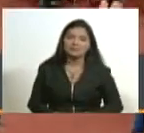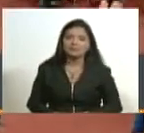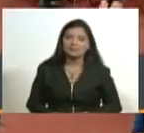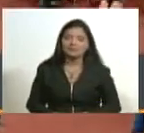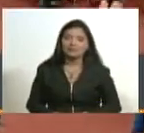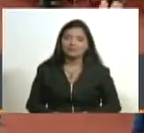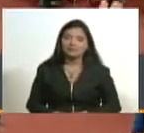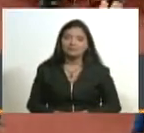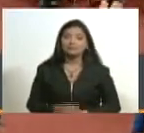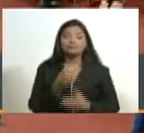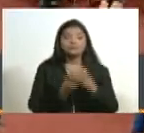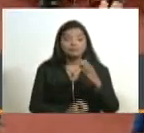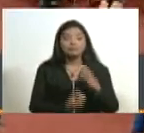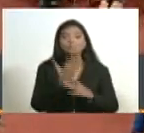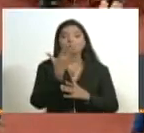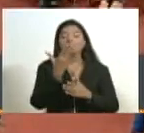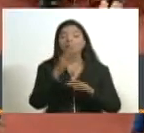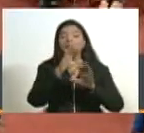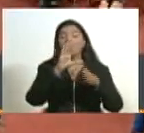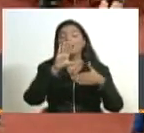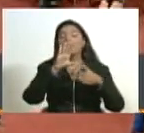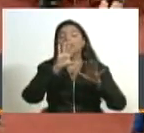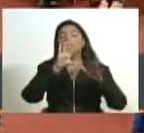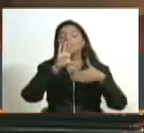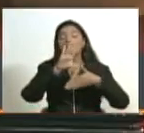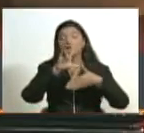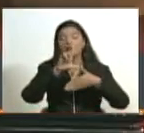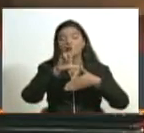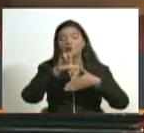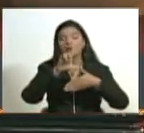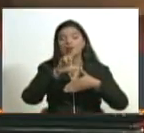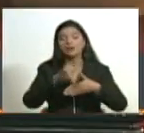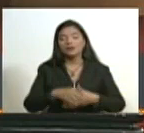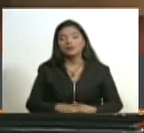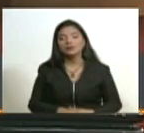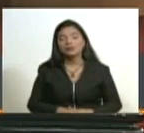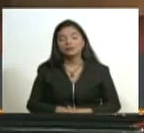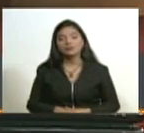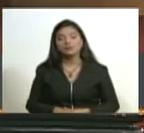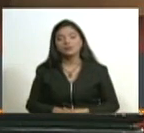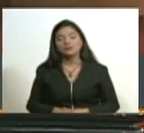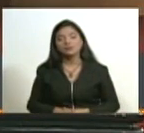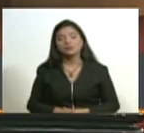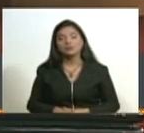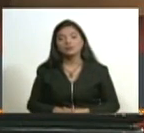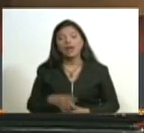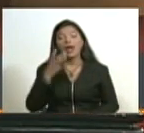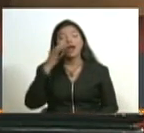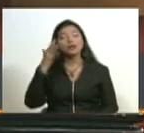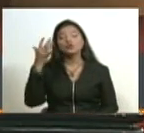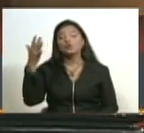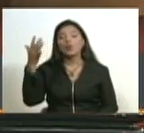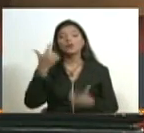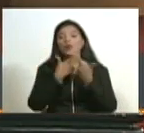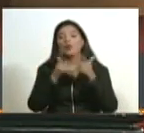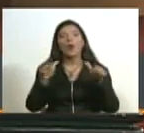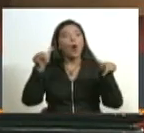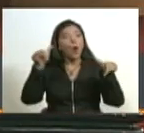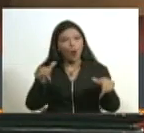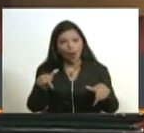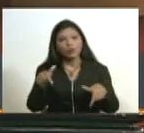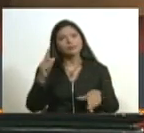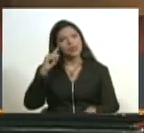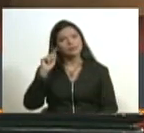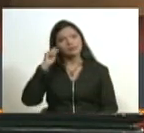Y la fundación de la Comunidad de Estados Latinoamericanos y Caribeños, el sueño del libertador. Hoy se están